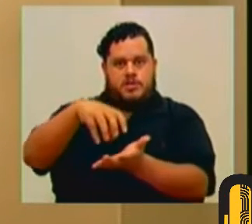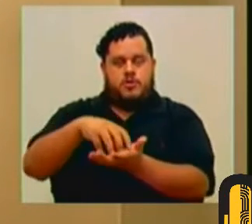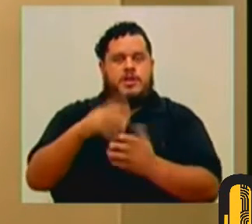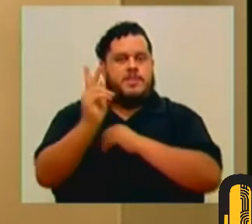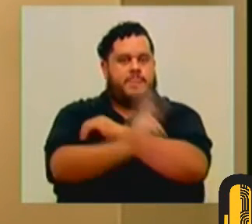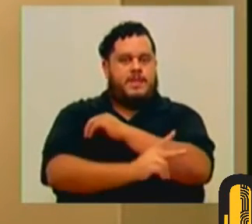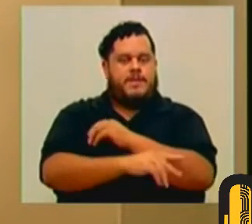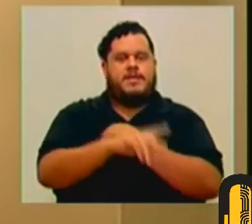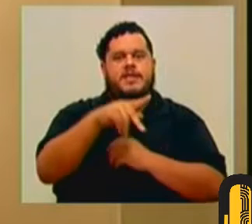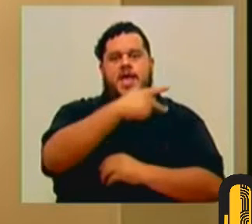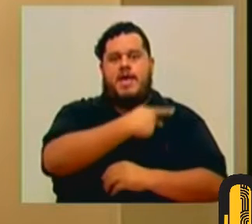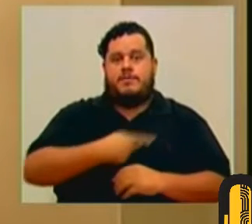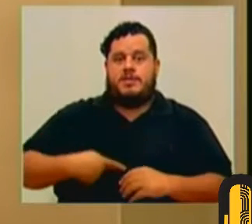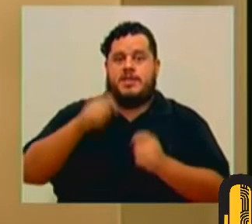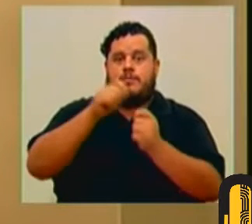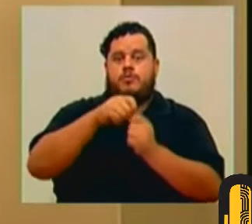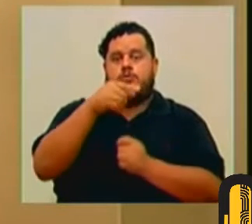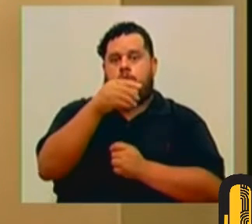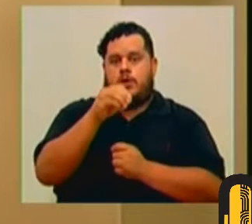Repetimos,